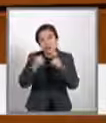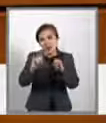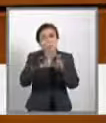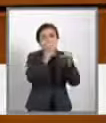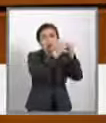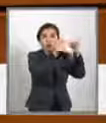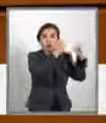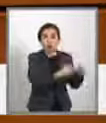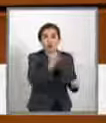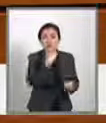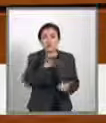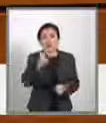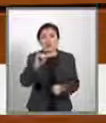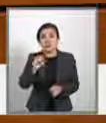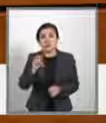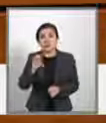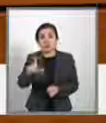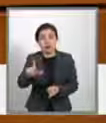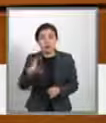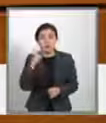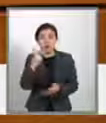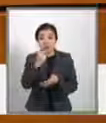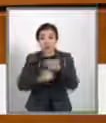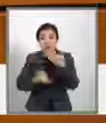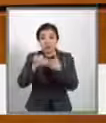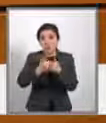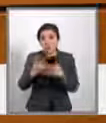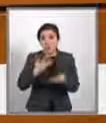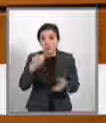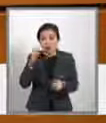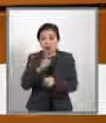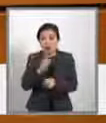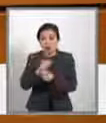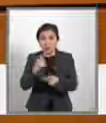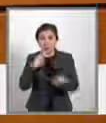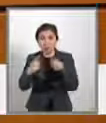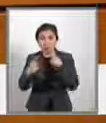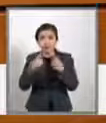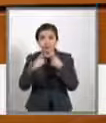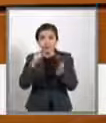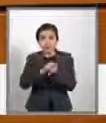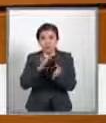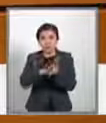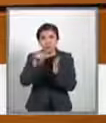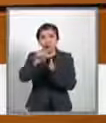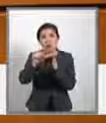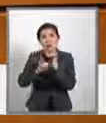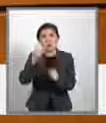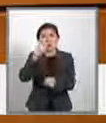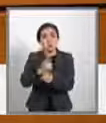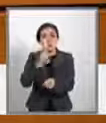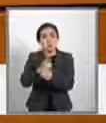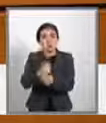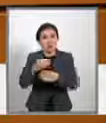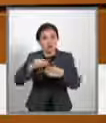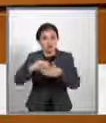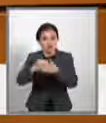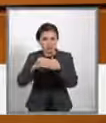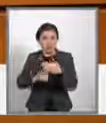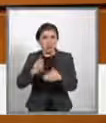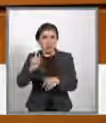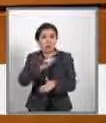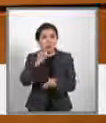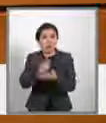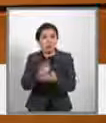Fiscal General de la República. El proyecto que tenemos a consideración establece en su artículo primero transitorio que la